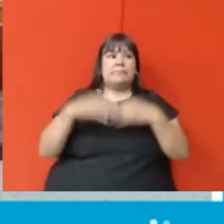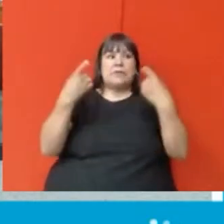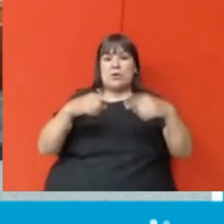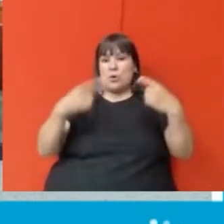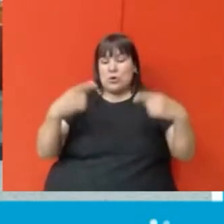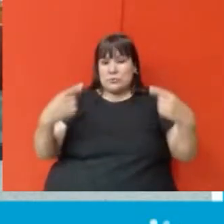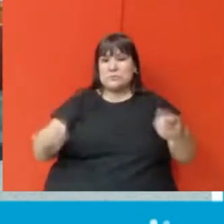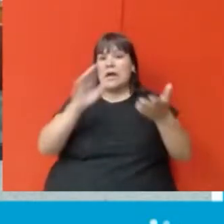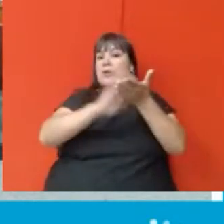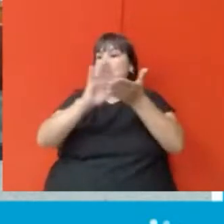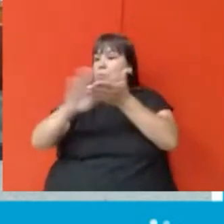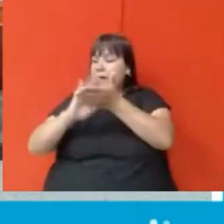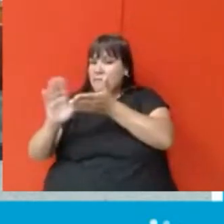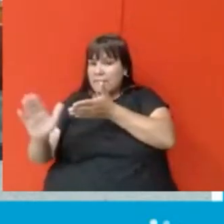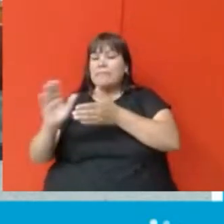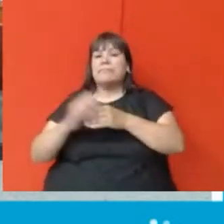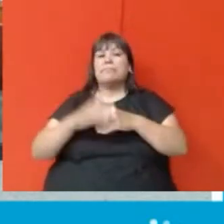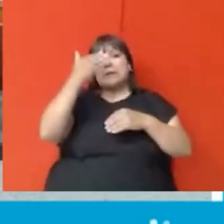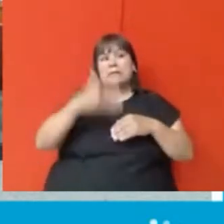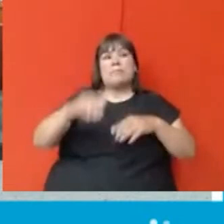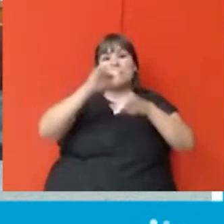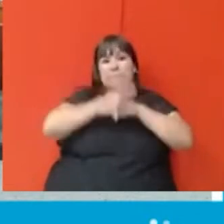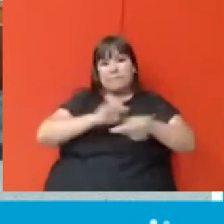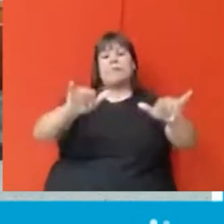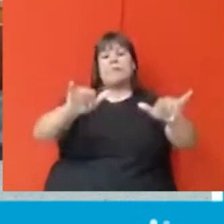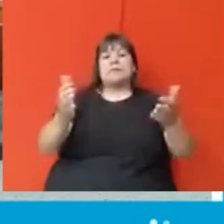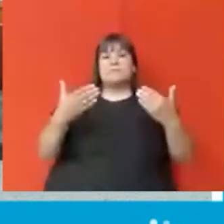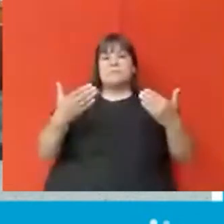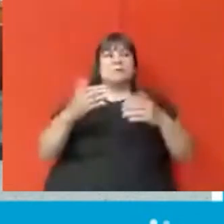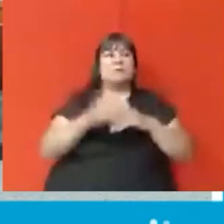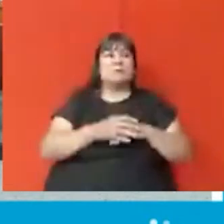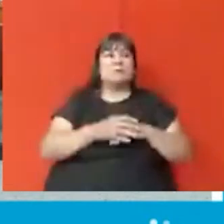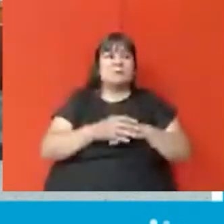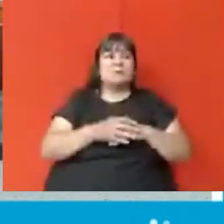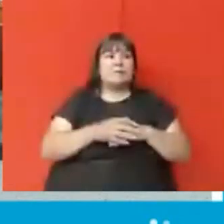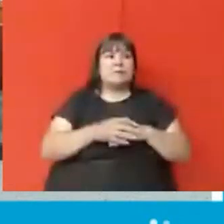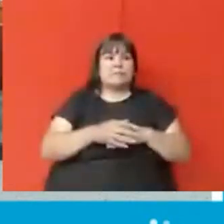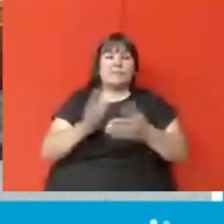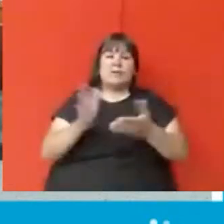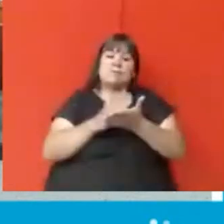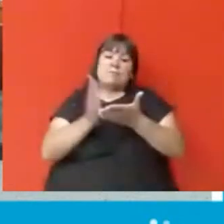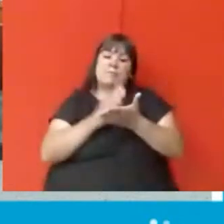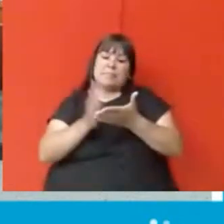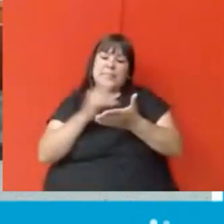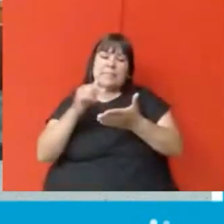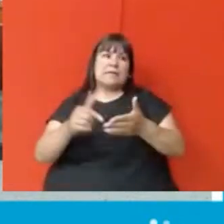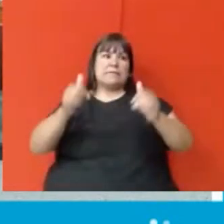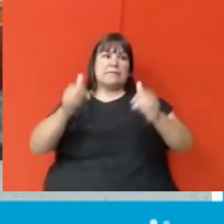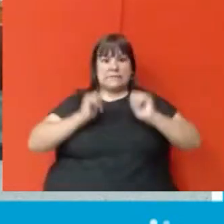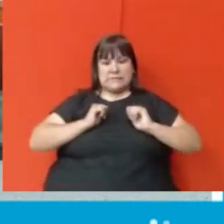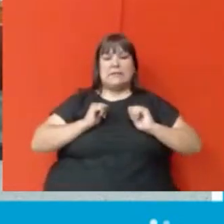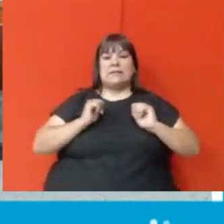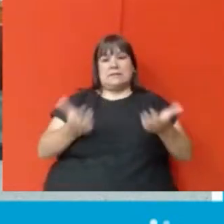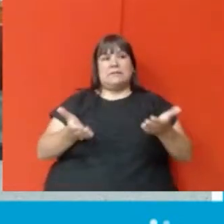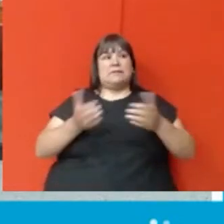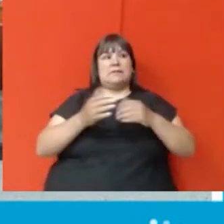materiales. Tengo que hablar sentada porque tengo hojas. Y como voy a ir salteando cosas, entonces necesito estarse acá. No se asusten, yo no voy a hablar de todo